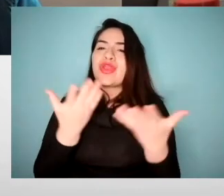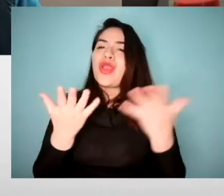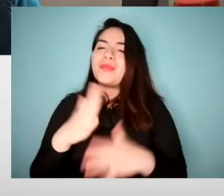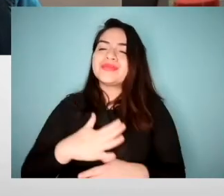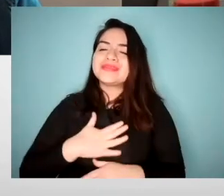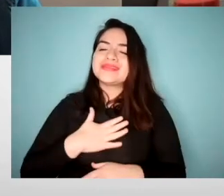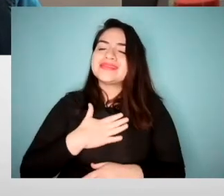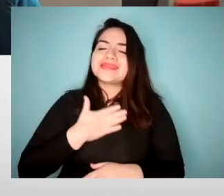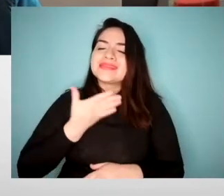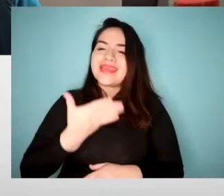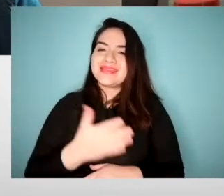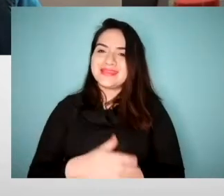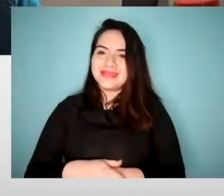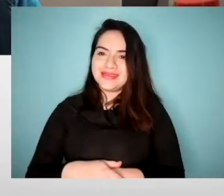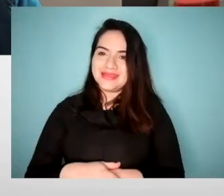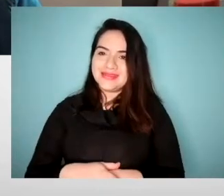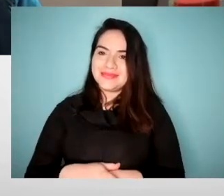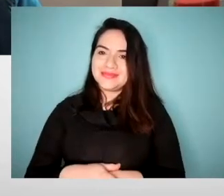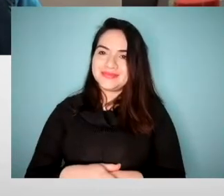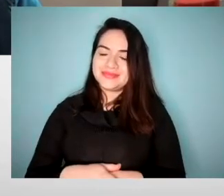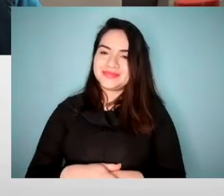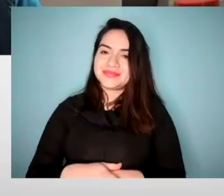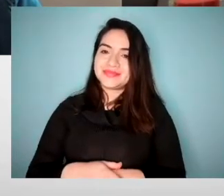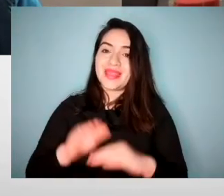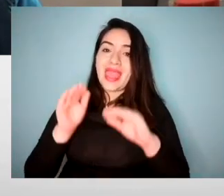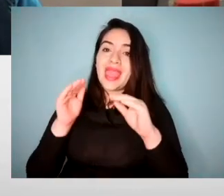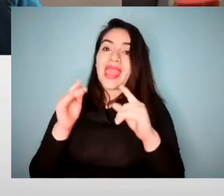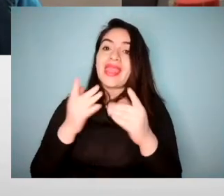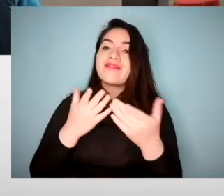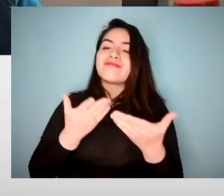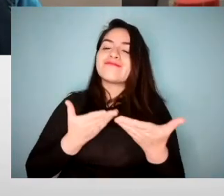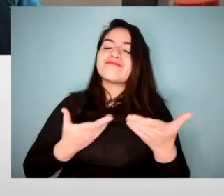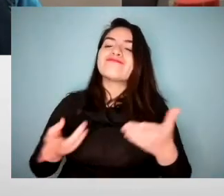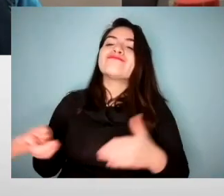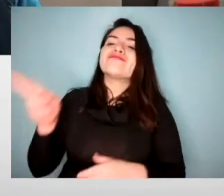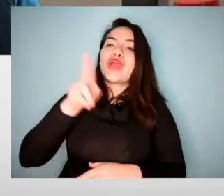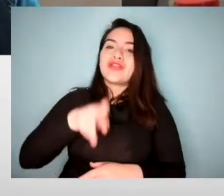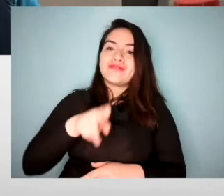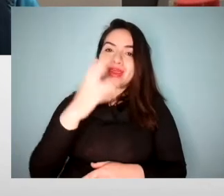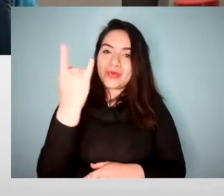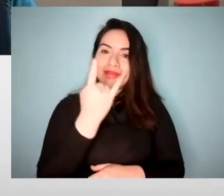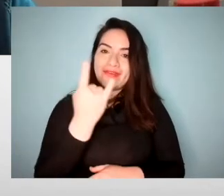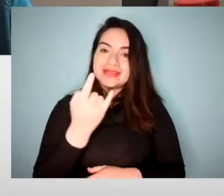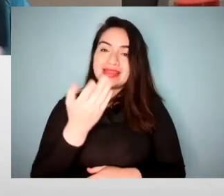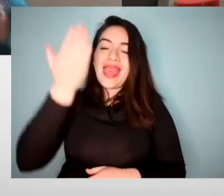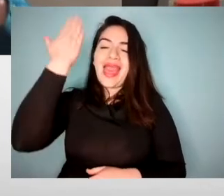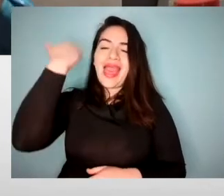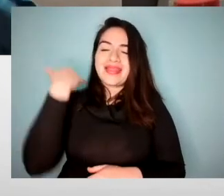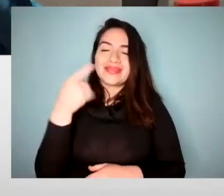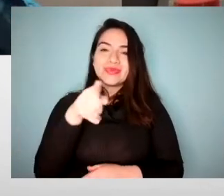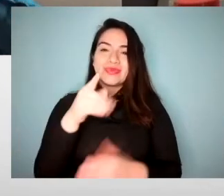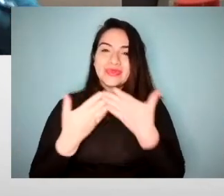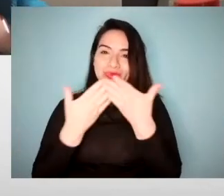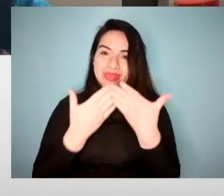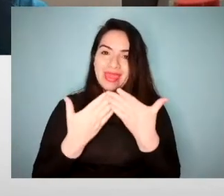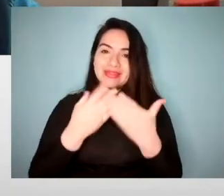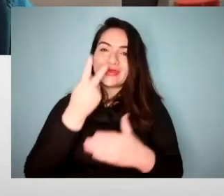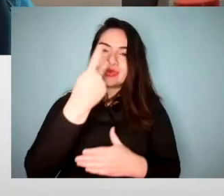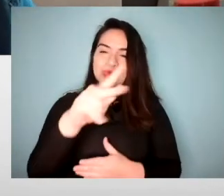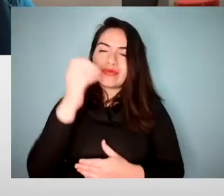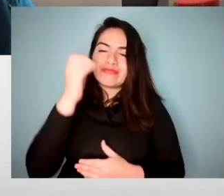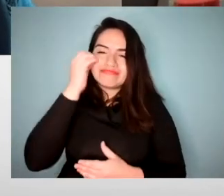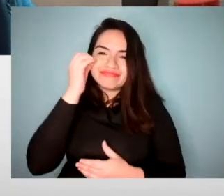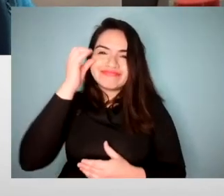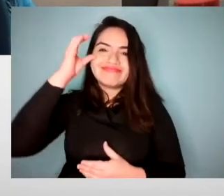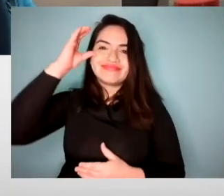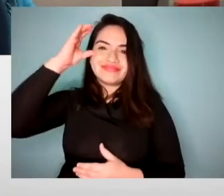retribuir directamente en la universidad donde estudiaste con tus conocimientos y con lo que has aprendido hasta ahora? Bueno, yo